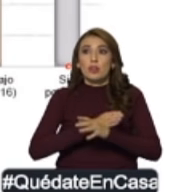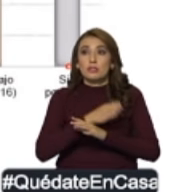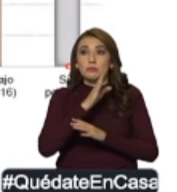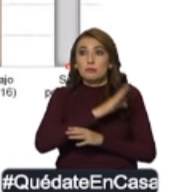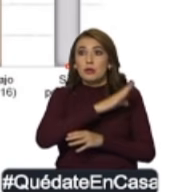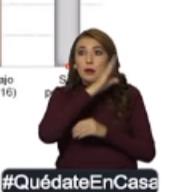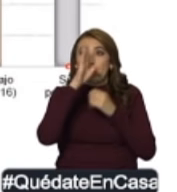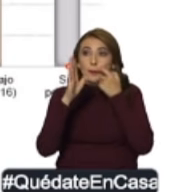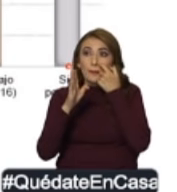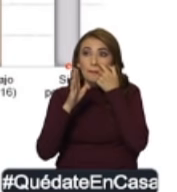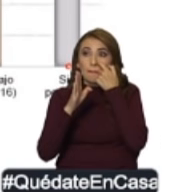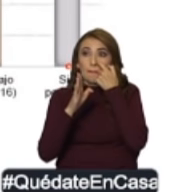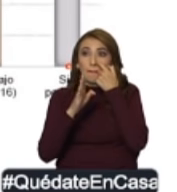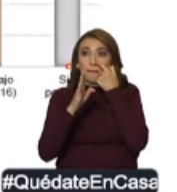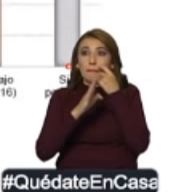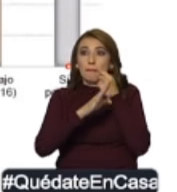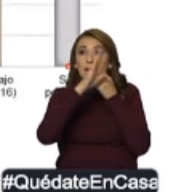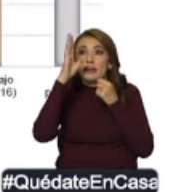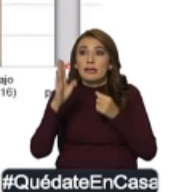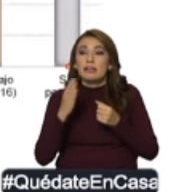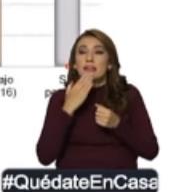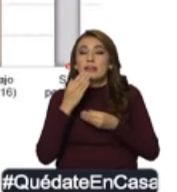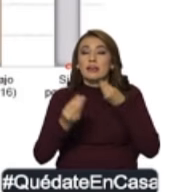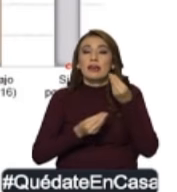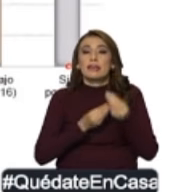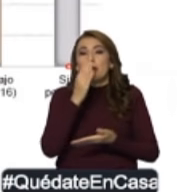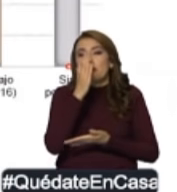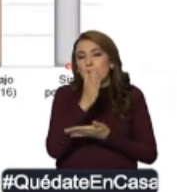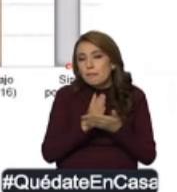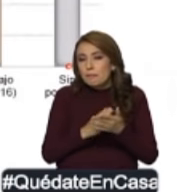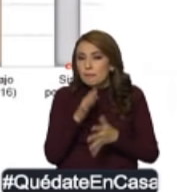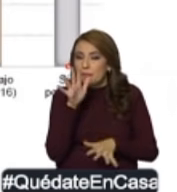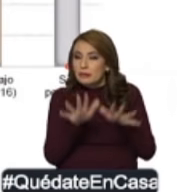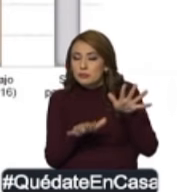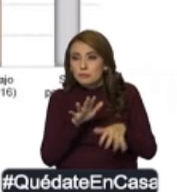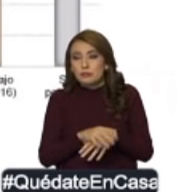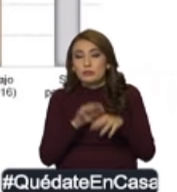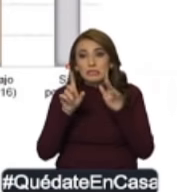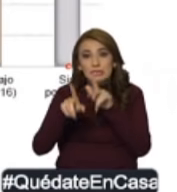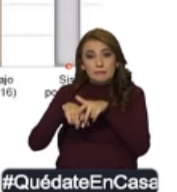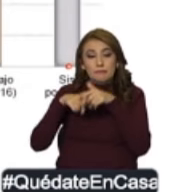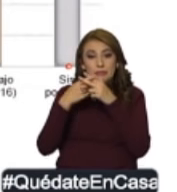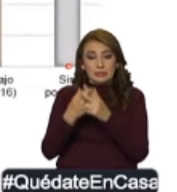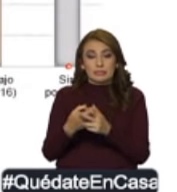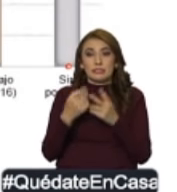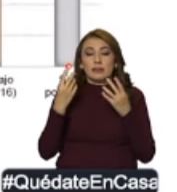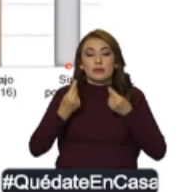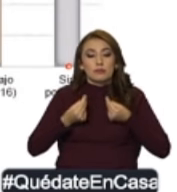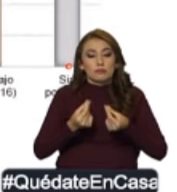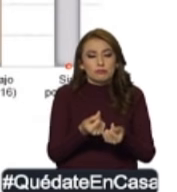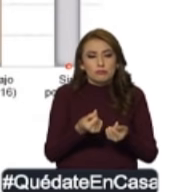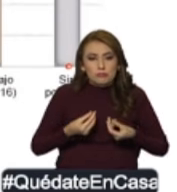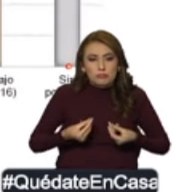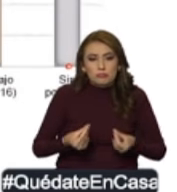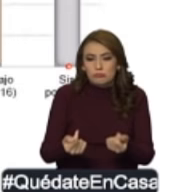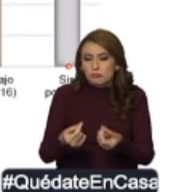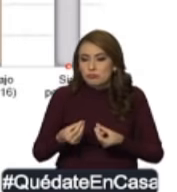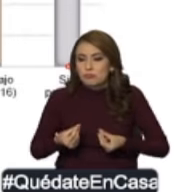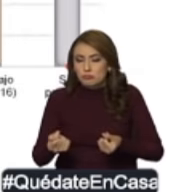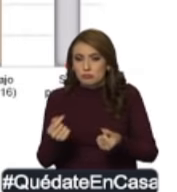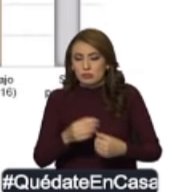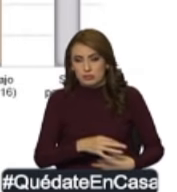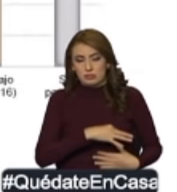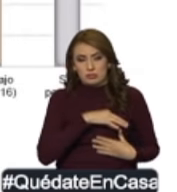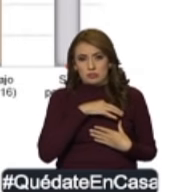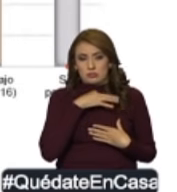de transmisión mediana en donde empieza a transmitirse con mayor velocidad el